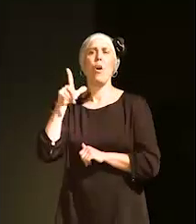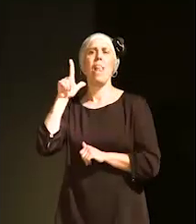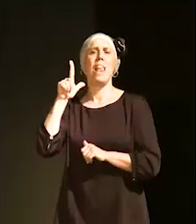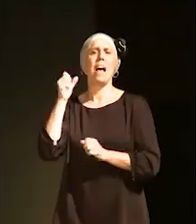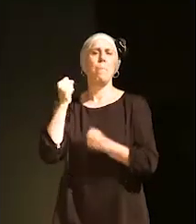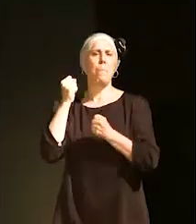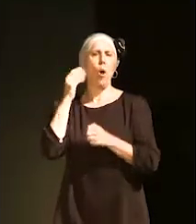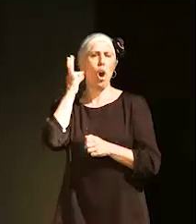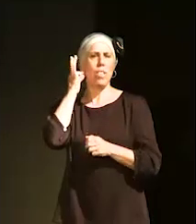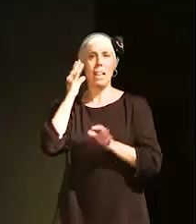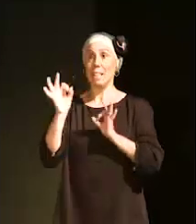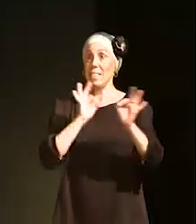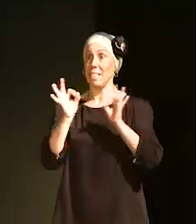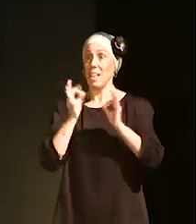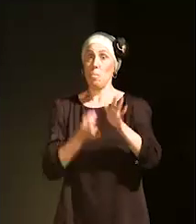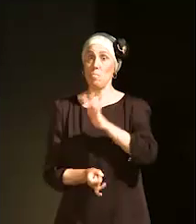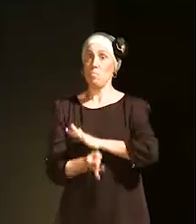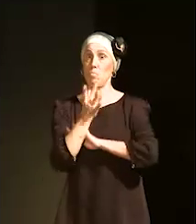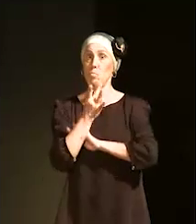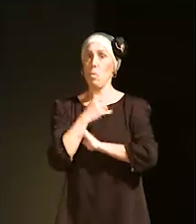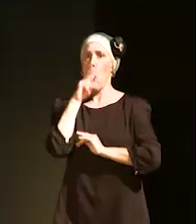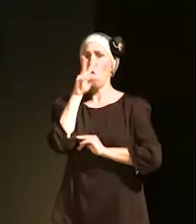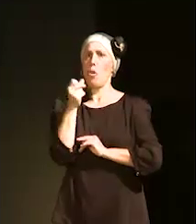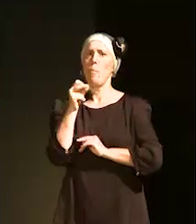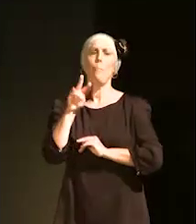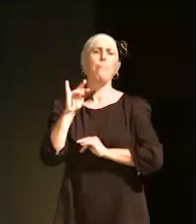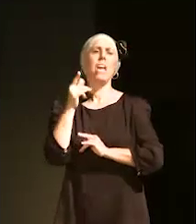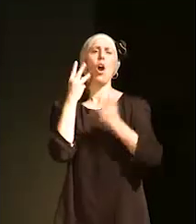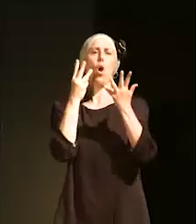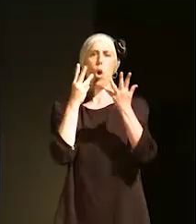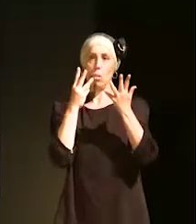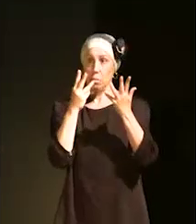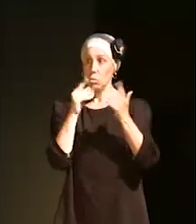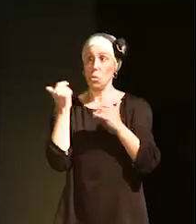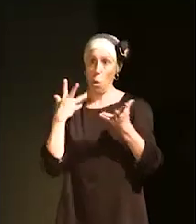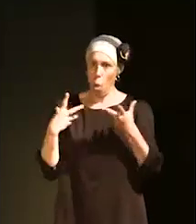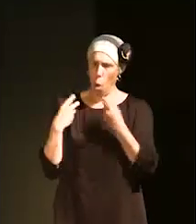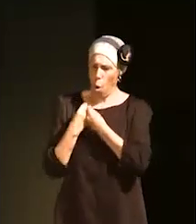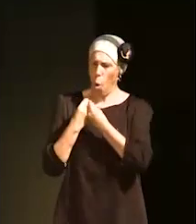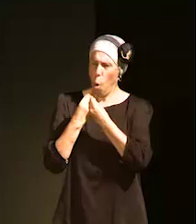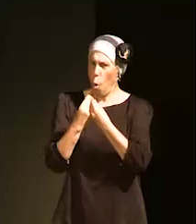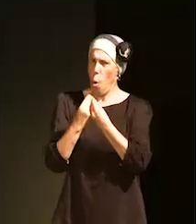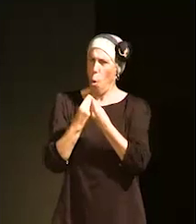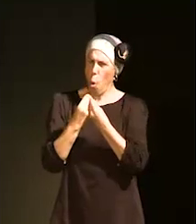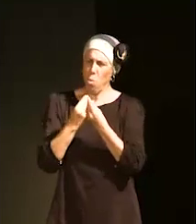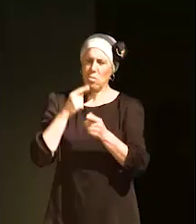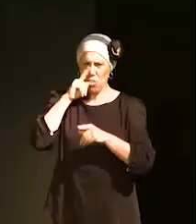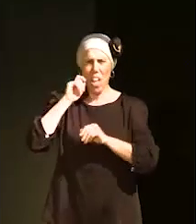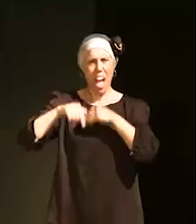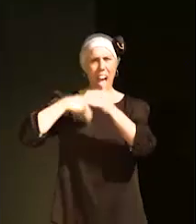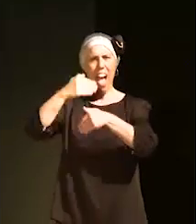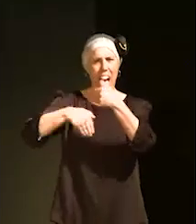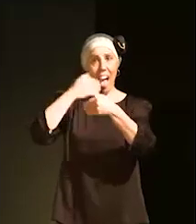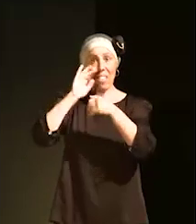que se conformaron en 2008 con ellas hemos caminado a lo largo de los años en busca de nuestra